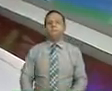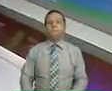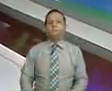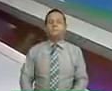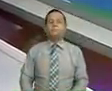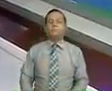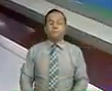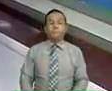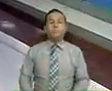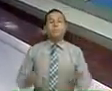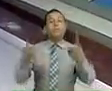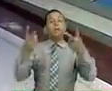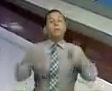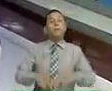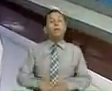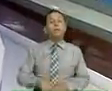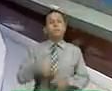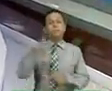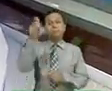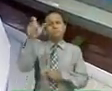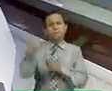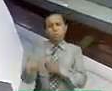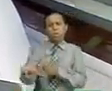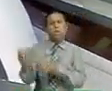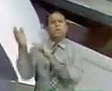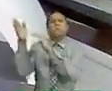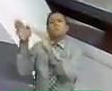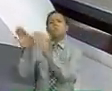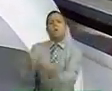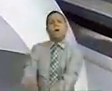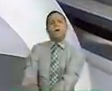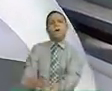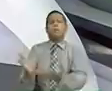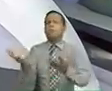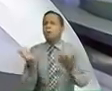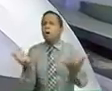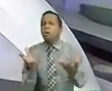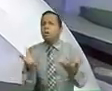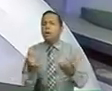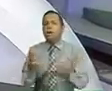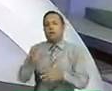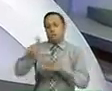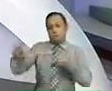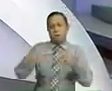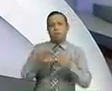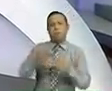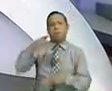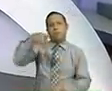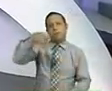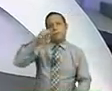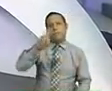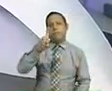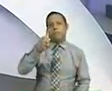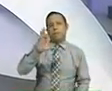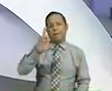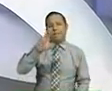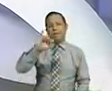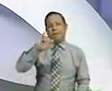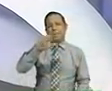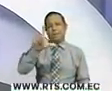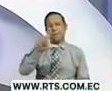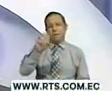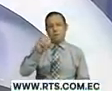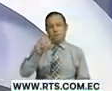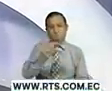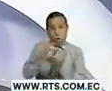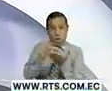Además, hallan el cadáver de un hombre en Petrillo, provincia del Guayas. La DINASEC realiza varias investigaciones, pues su rostro tenía varios golpes